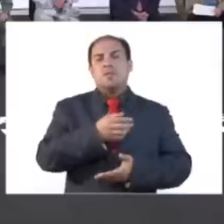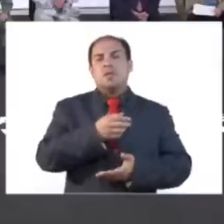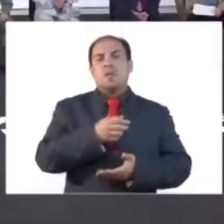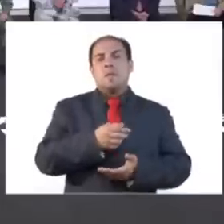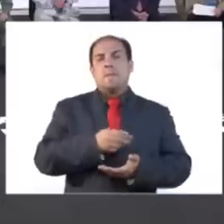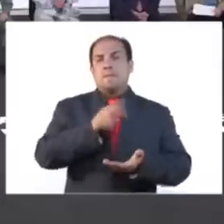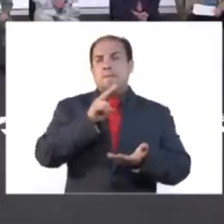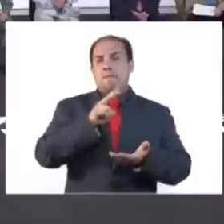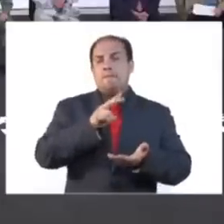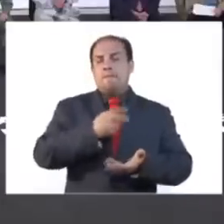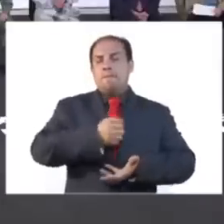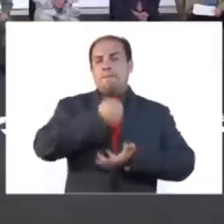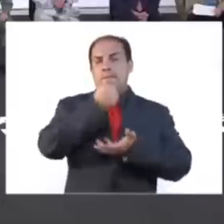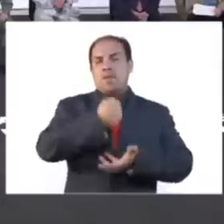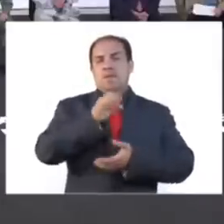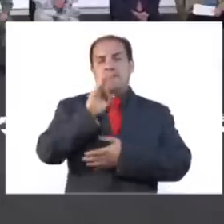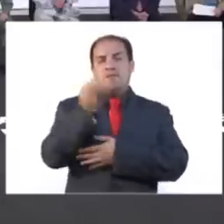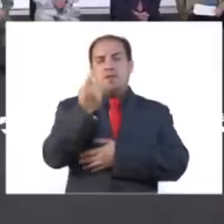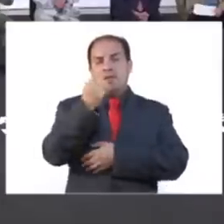del año